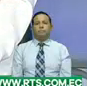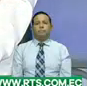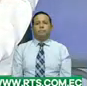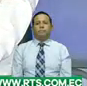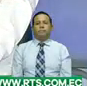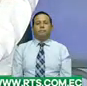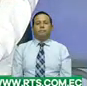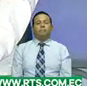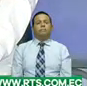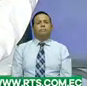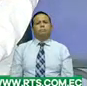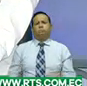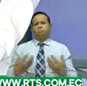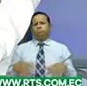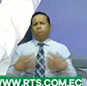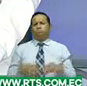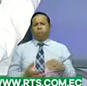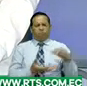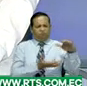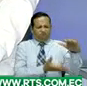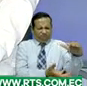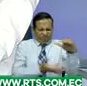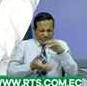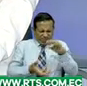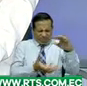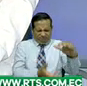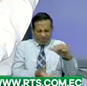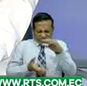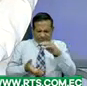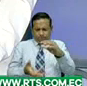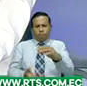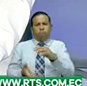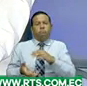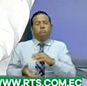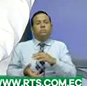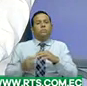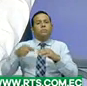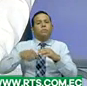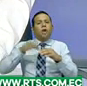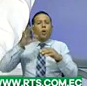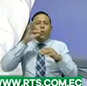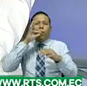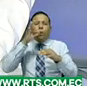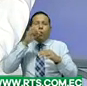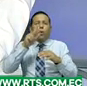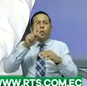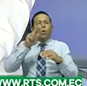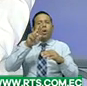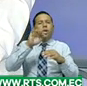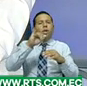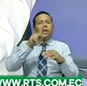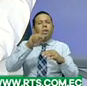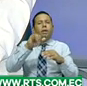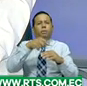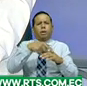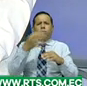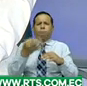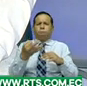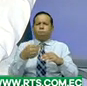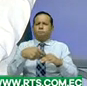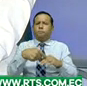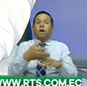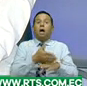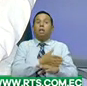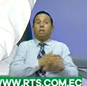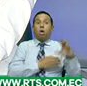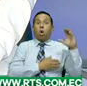Más de 3 toneladas de marihuana tipo creepy y considerada de alta pureza fueron incautadas por la policía de Ipiales en Colombia